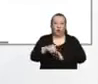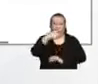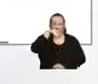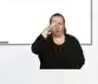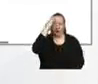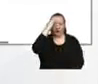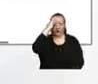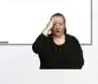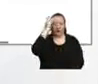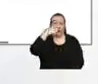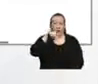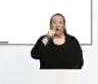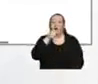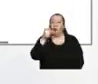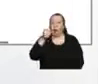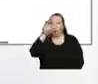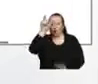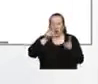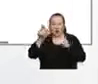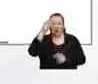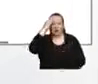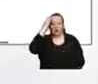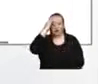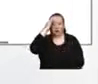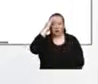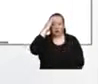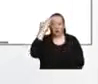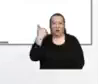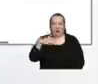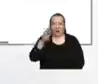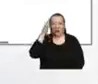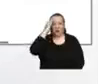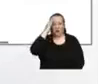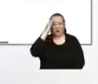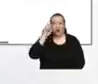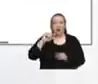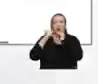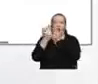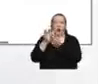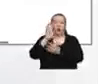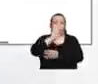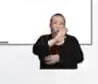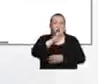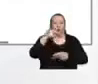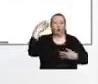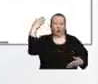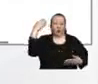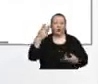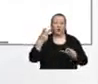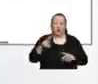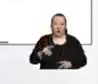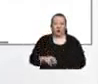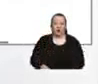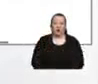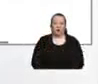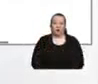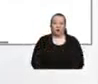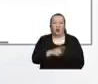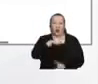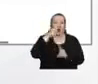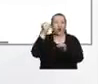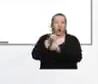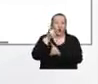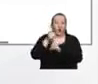no saben los periodistas lo saben la gente de creer o los legisladores pero no la lucha contra correa no entendieron